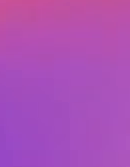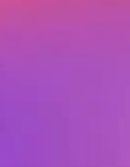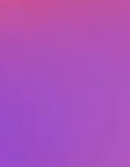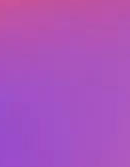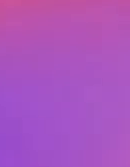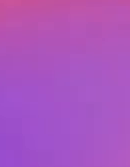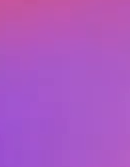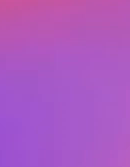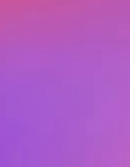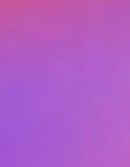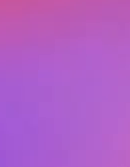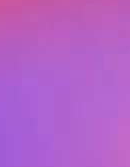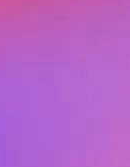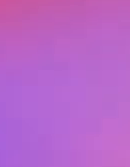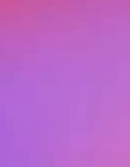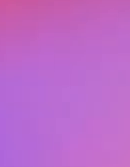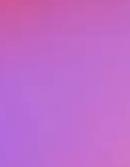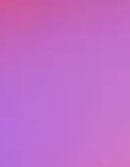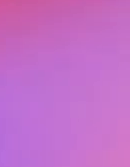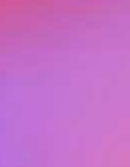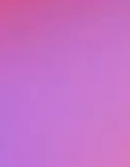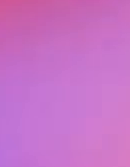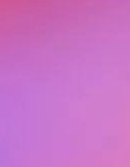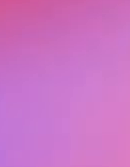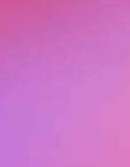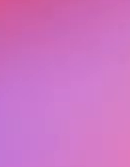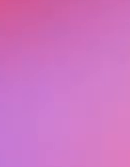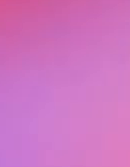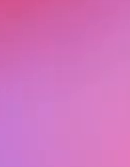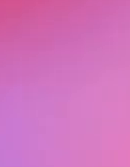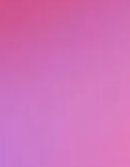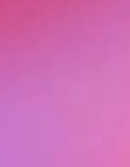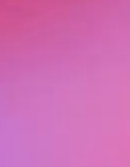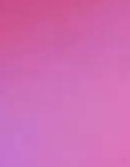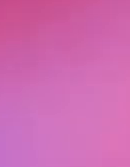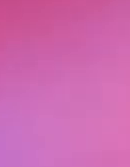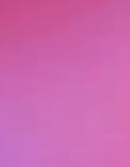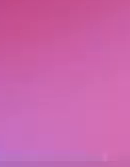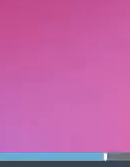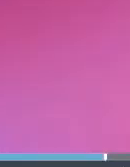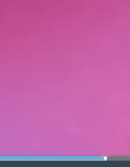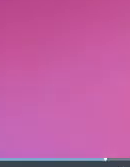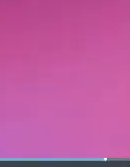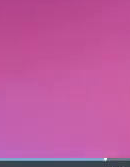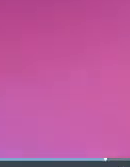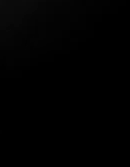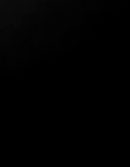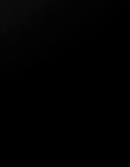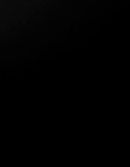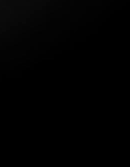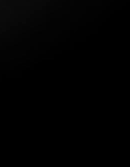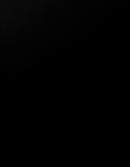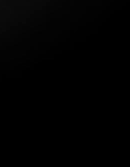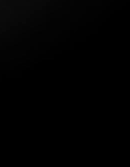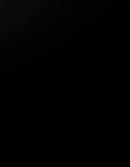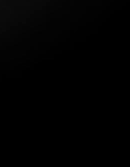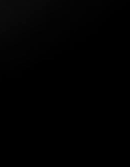Si tienes dudas o necesitas ayuda, llama al Centro de Apoyo Pedagógico a Distancia. El número de